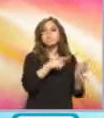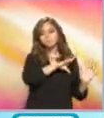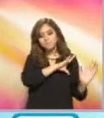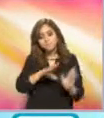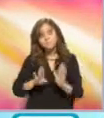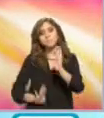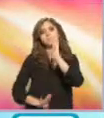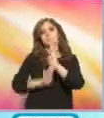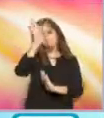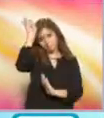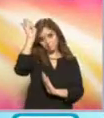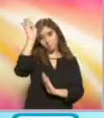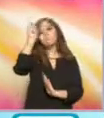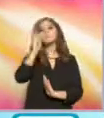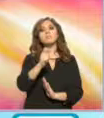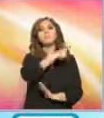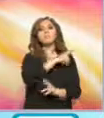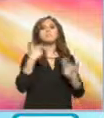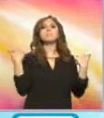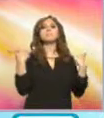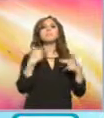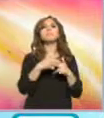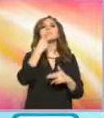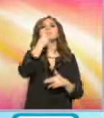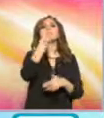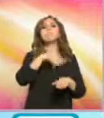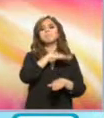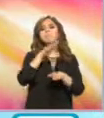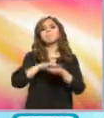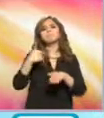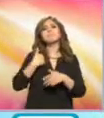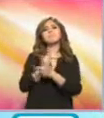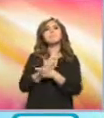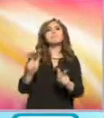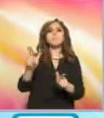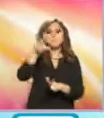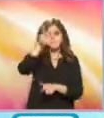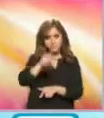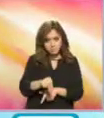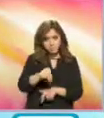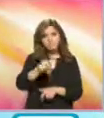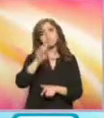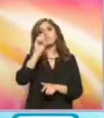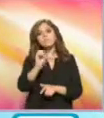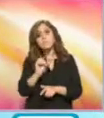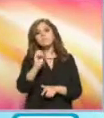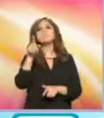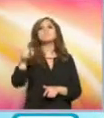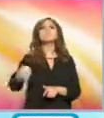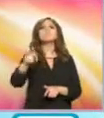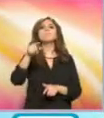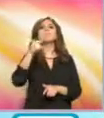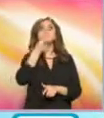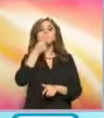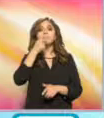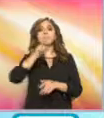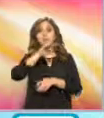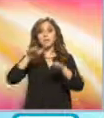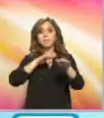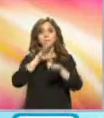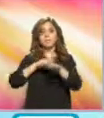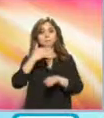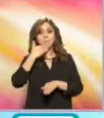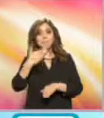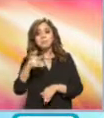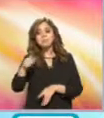puse porque me dio la gana. Sí. Es que lo que quiero es que él entienda que puede hacer un mejor trabajo, o que él me ha entregado mejores trabajos y que su esfuerzo